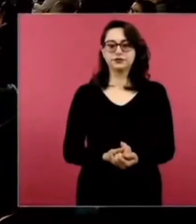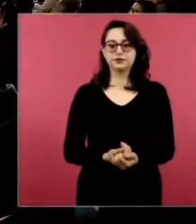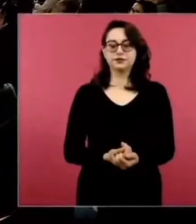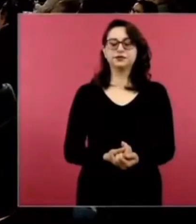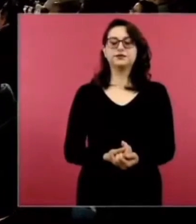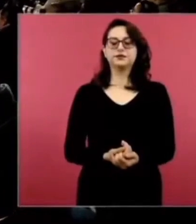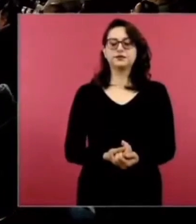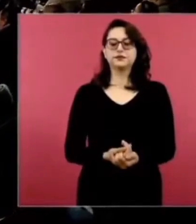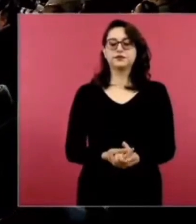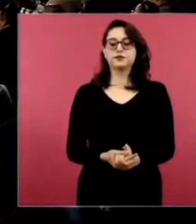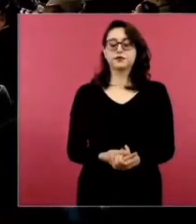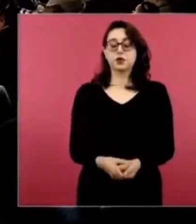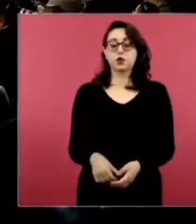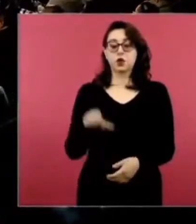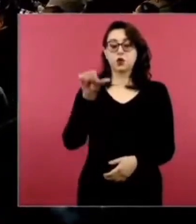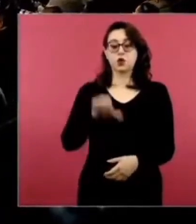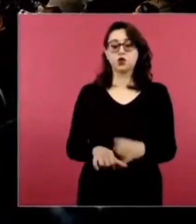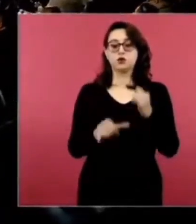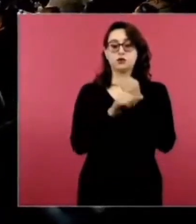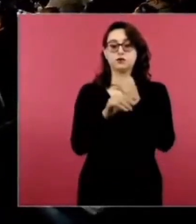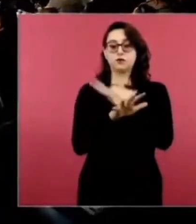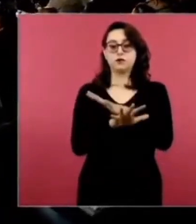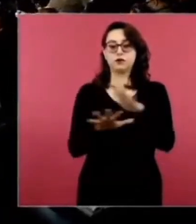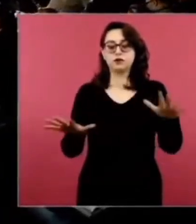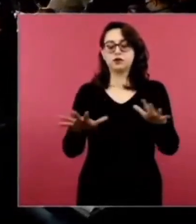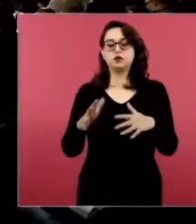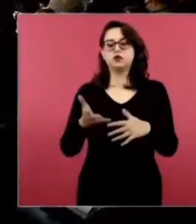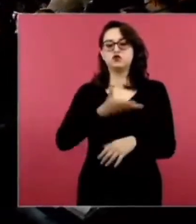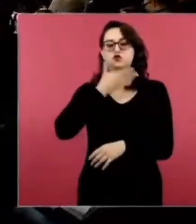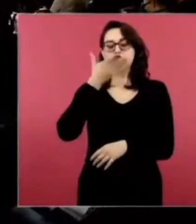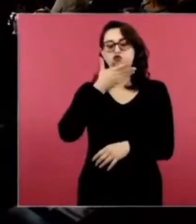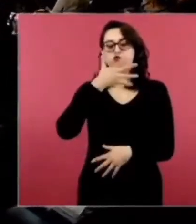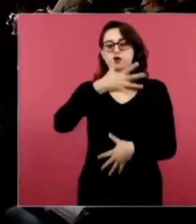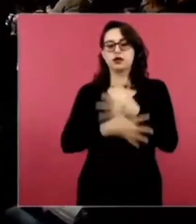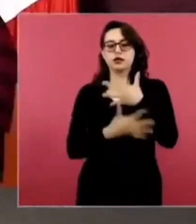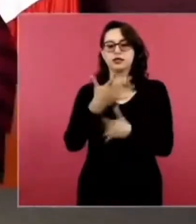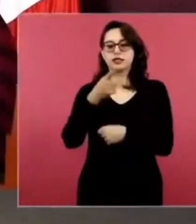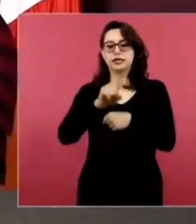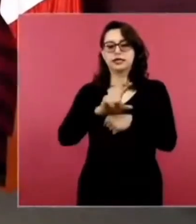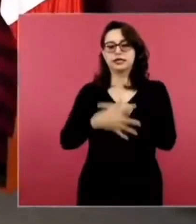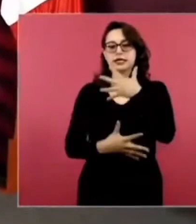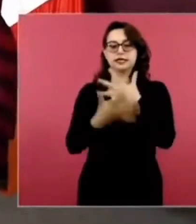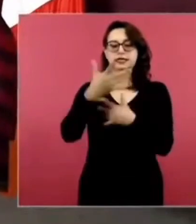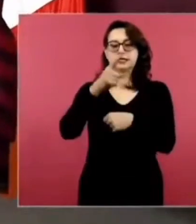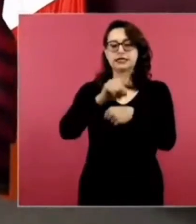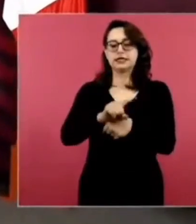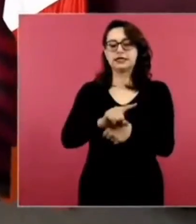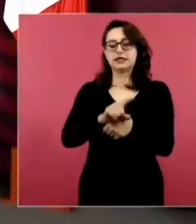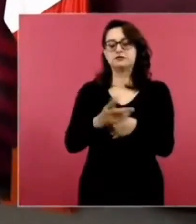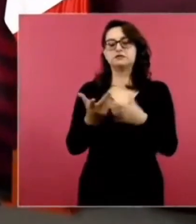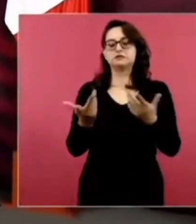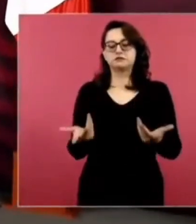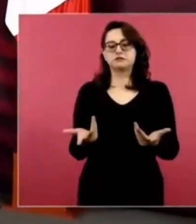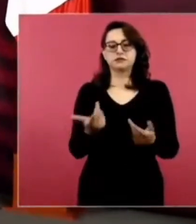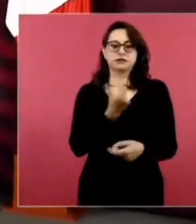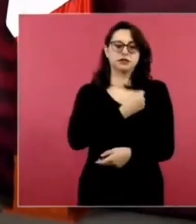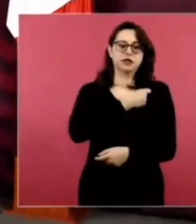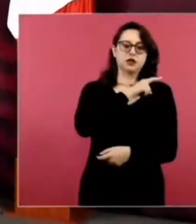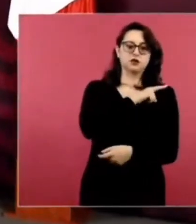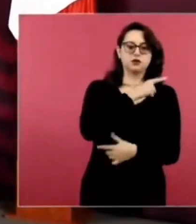cada 15 días, los martes. El tema es seguridad